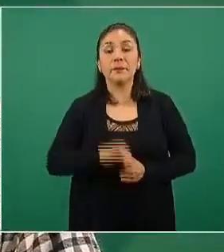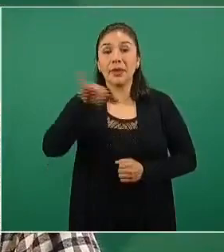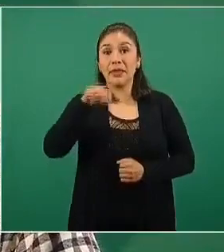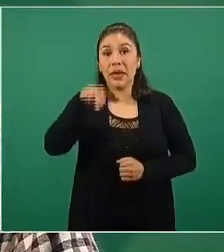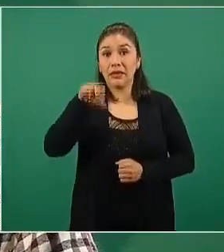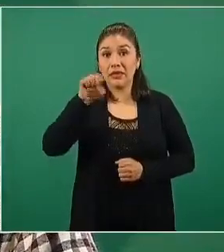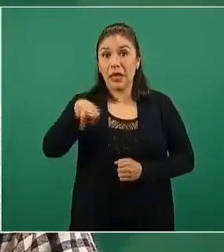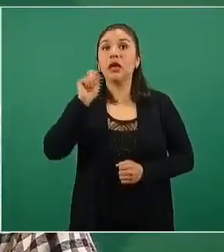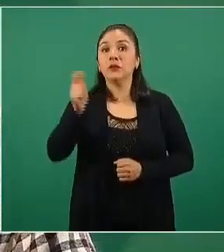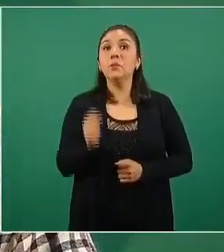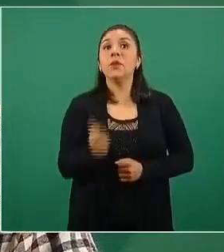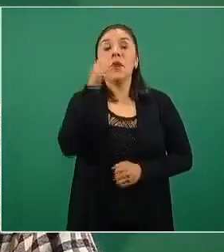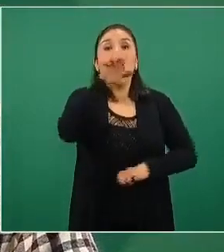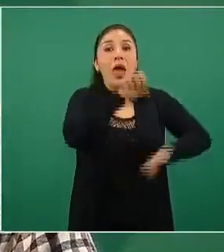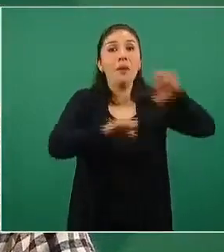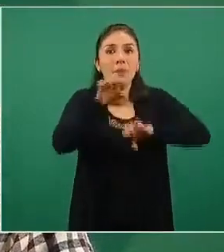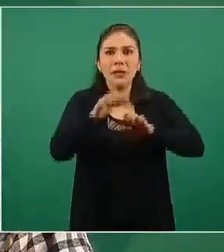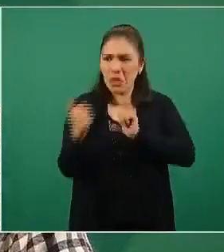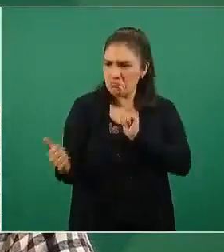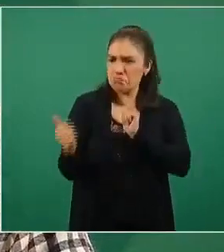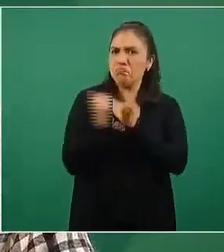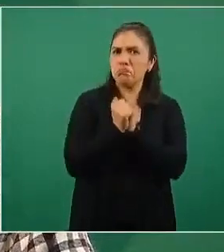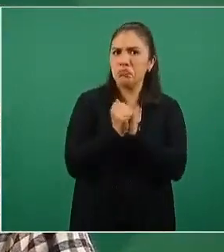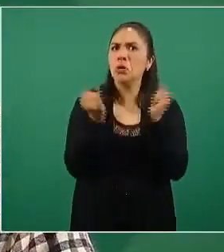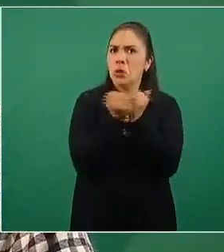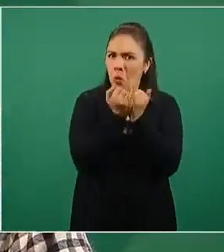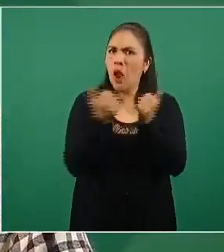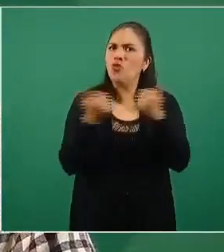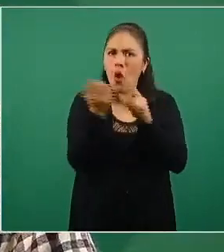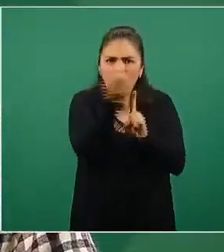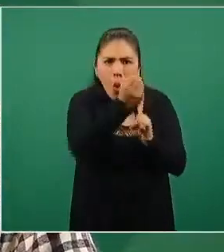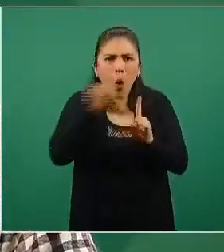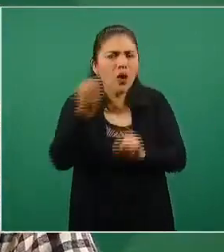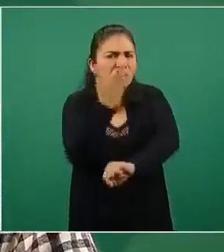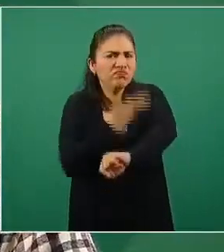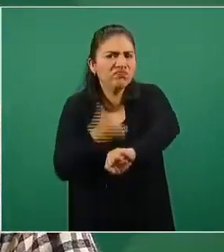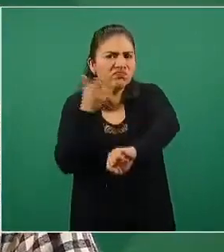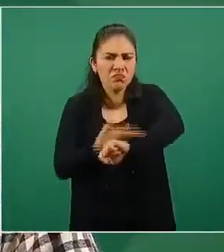Janssen fue una de las primeras compañías que se acercó de manera también muy disciplinada,